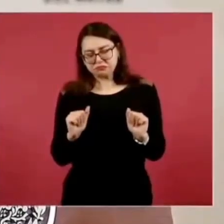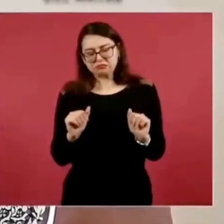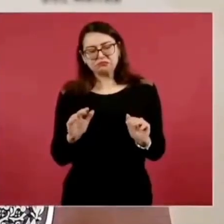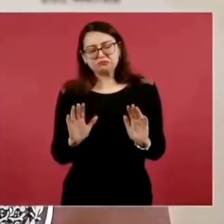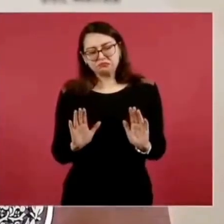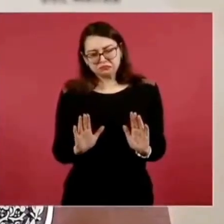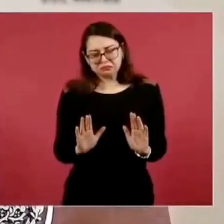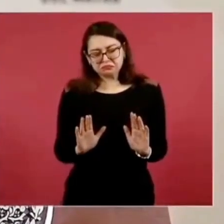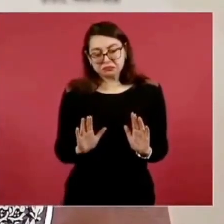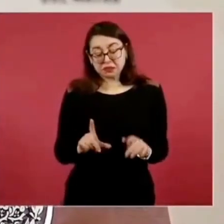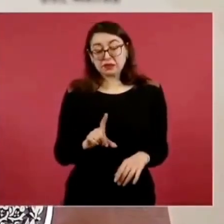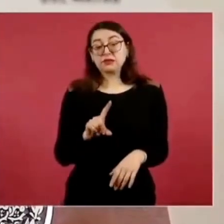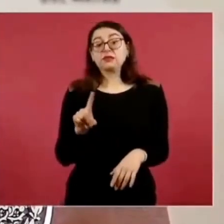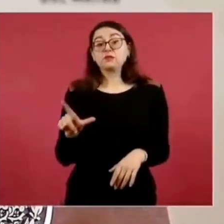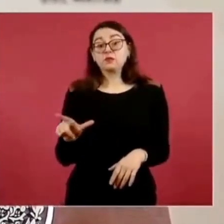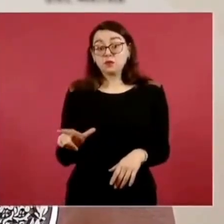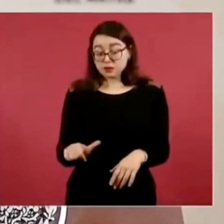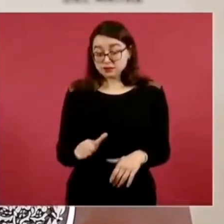40